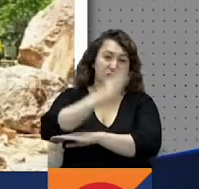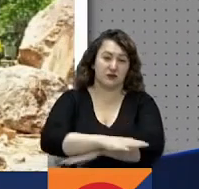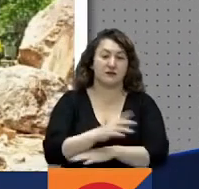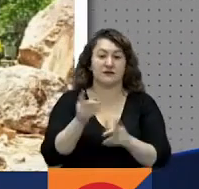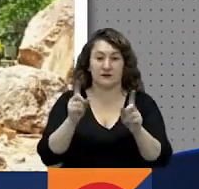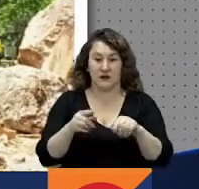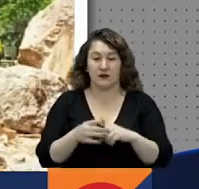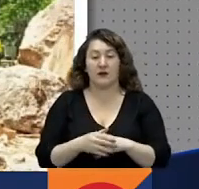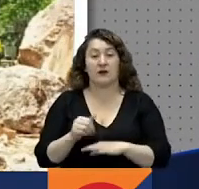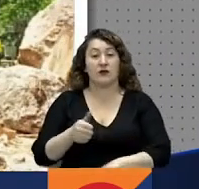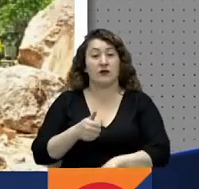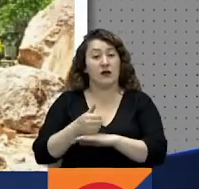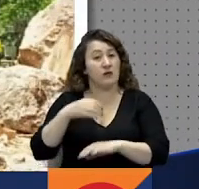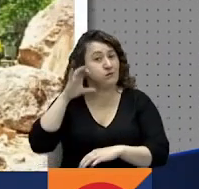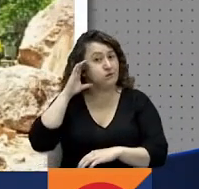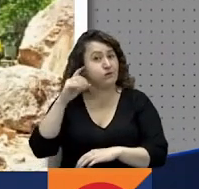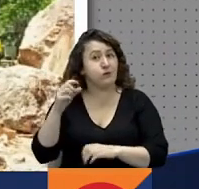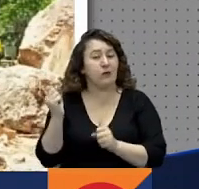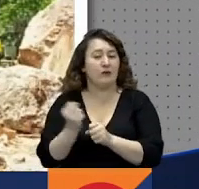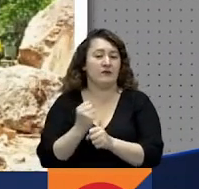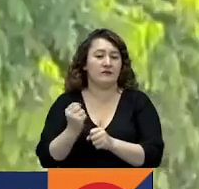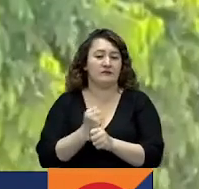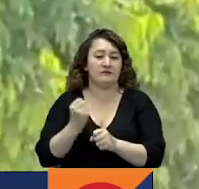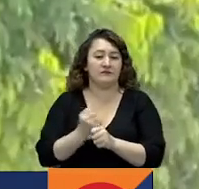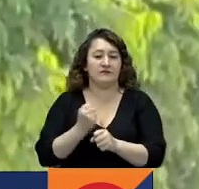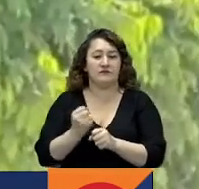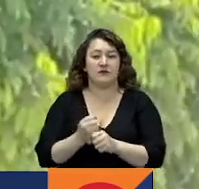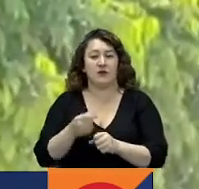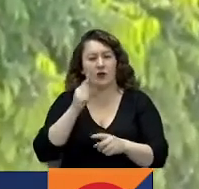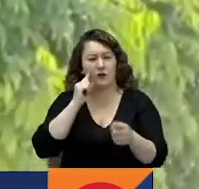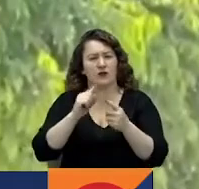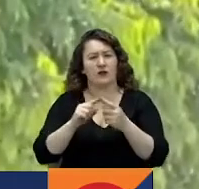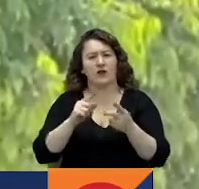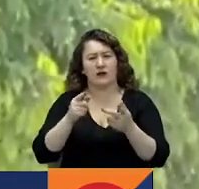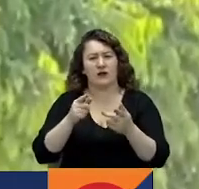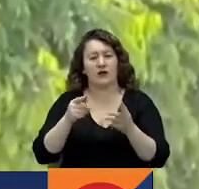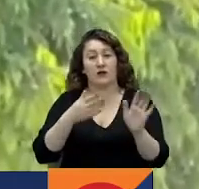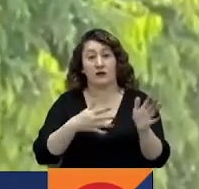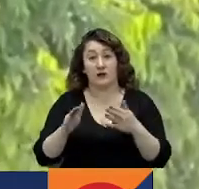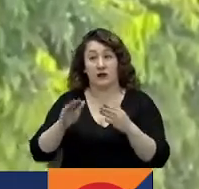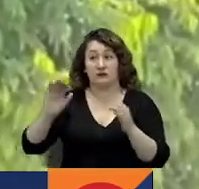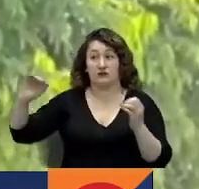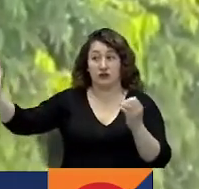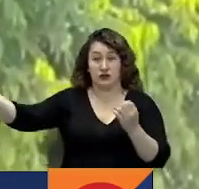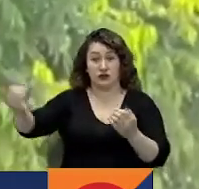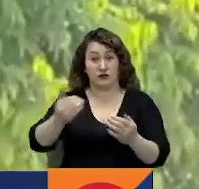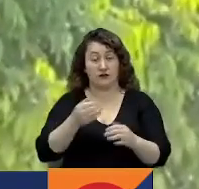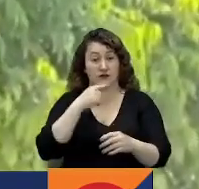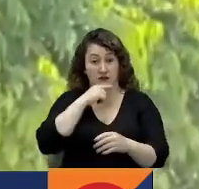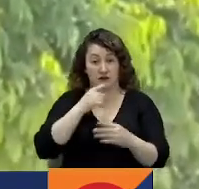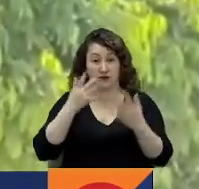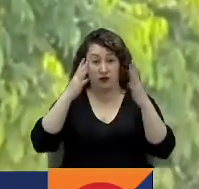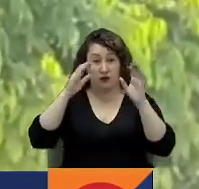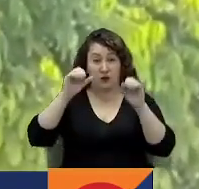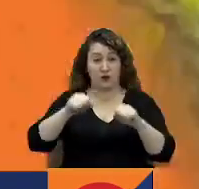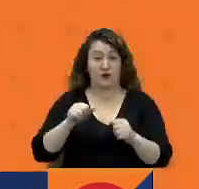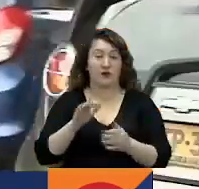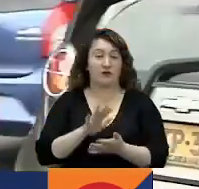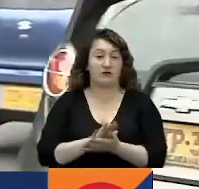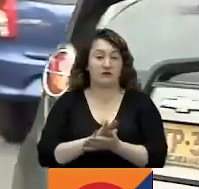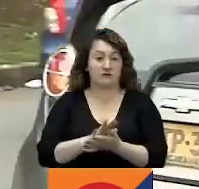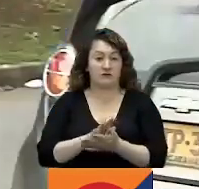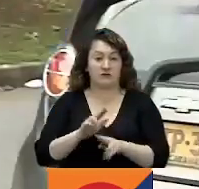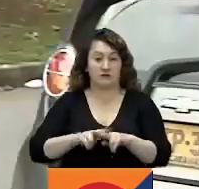autoridades avanzan con los trabajos de remoción de tierra con el propósito de que el plan retorno de este puente festivo se lleve en completa